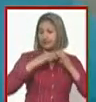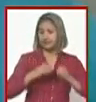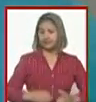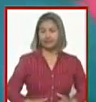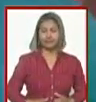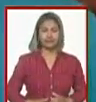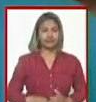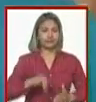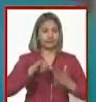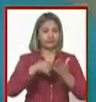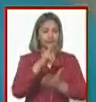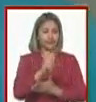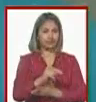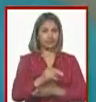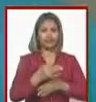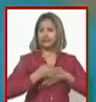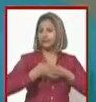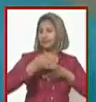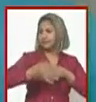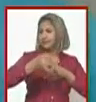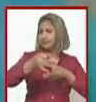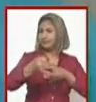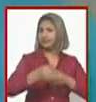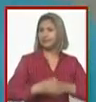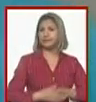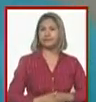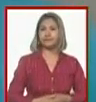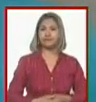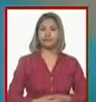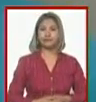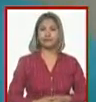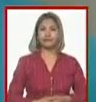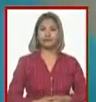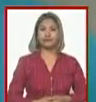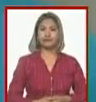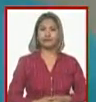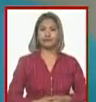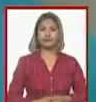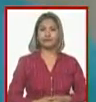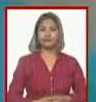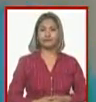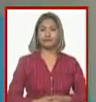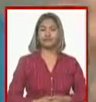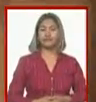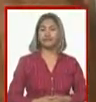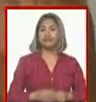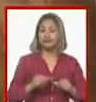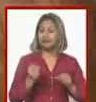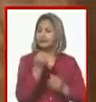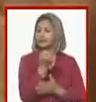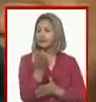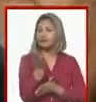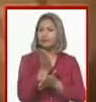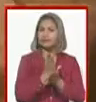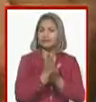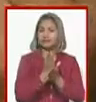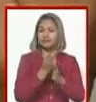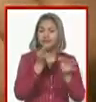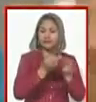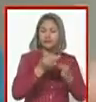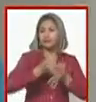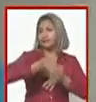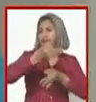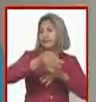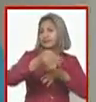desde julio y hasta ahorita pero me han hecho simulación de radioterapia puro programaciones